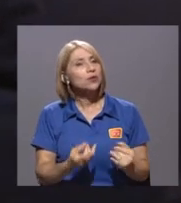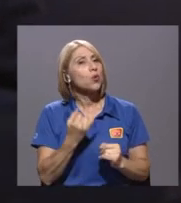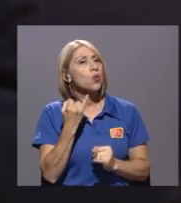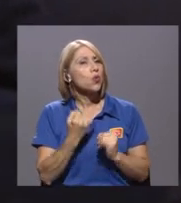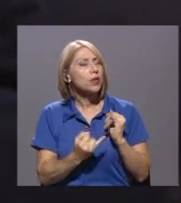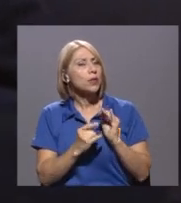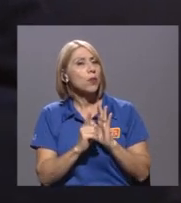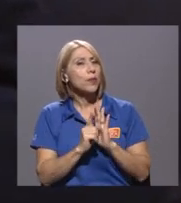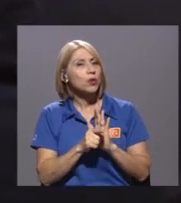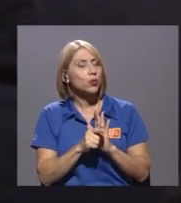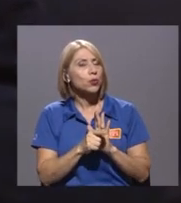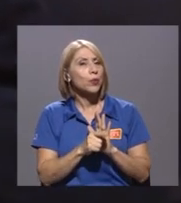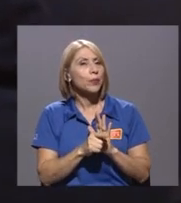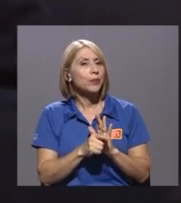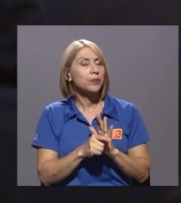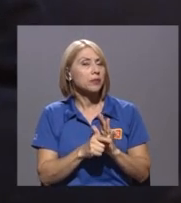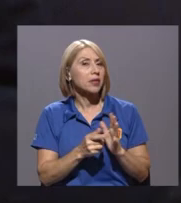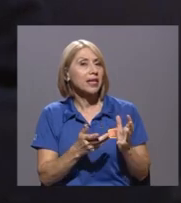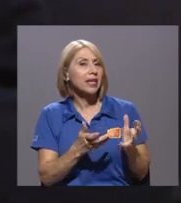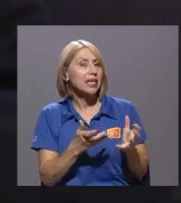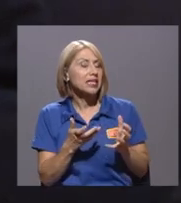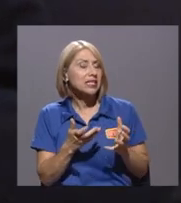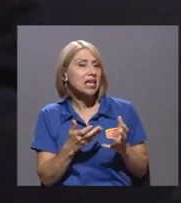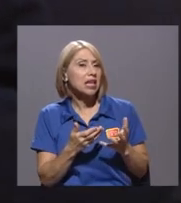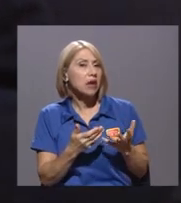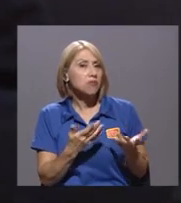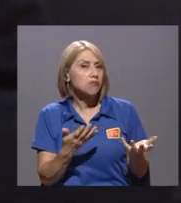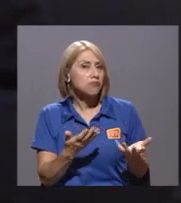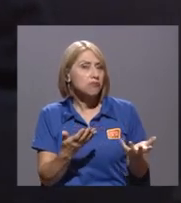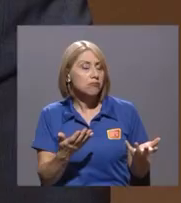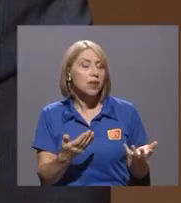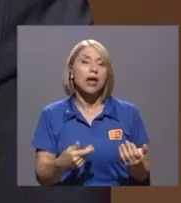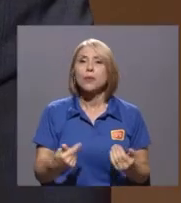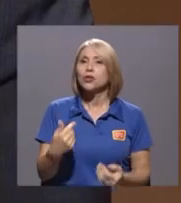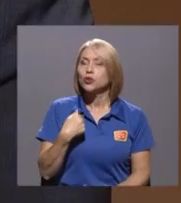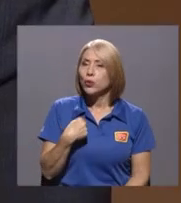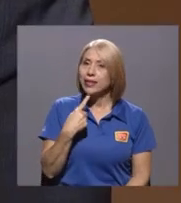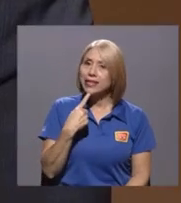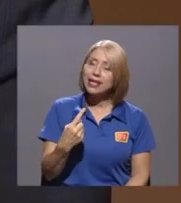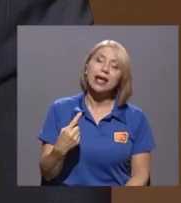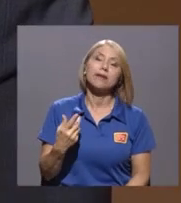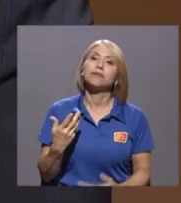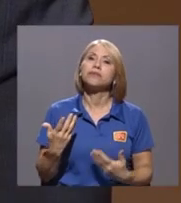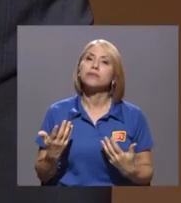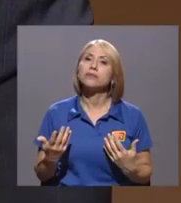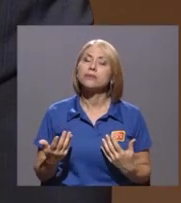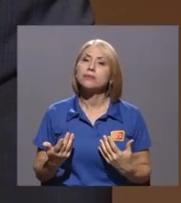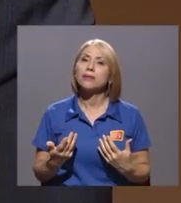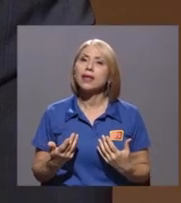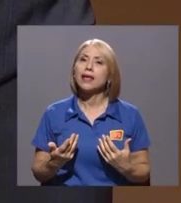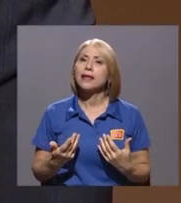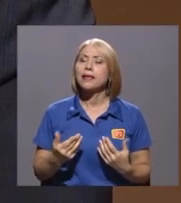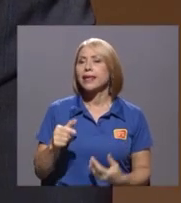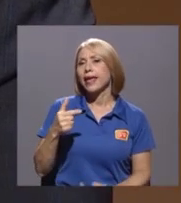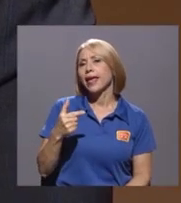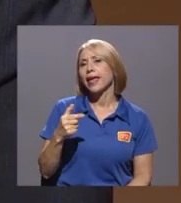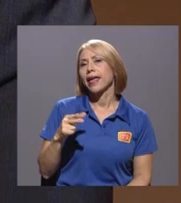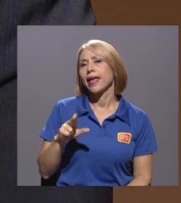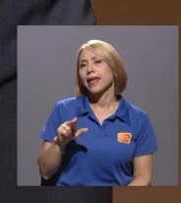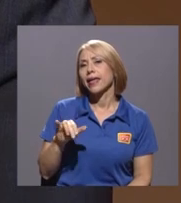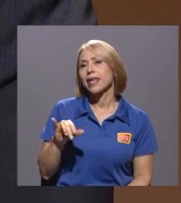minuto y la última cosa que quiere quisiera año diría que a a guido miranda